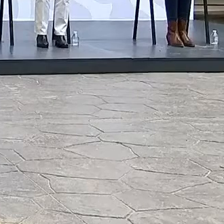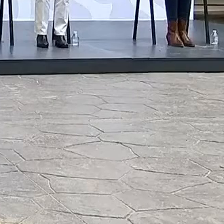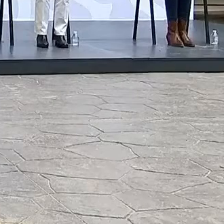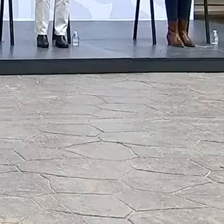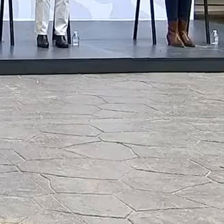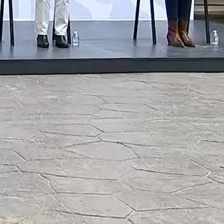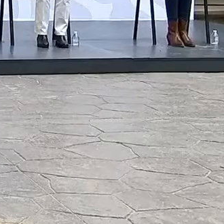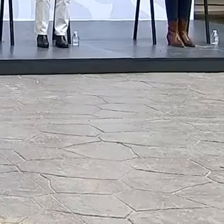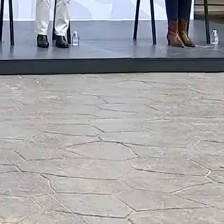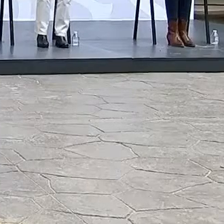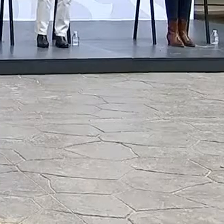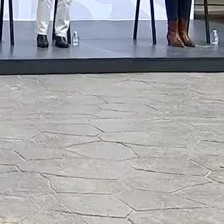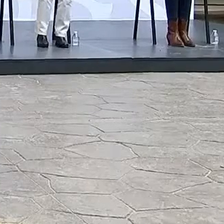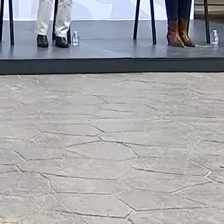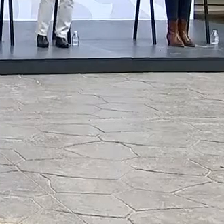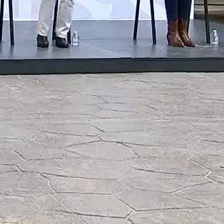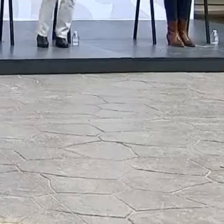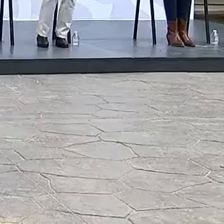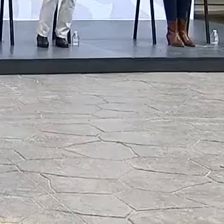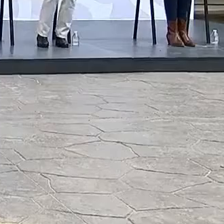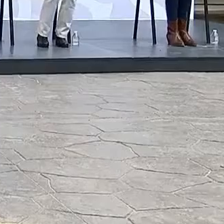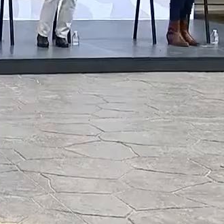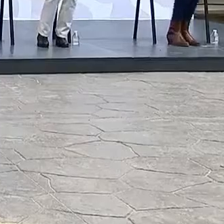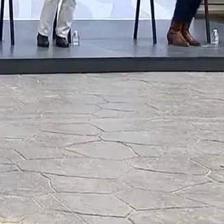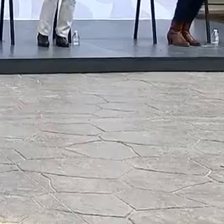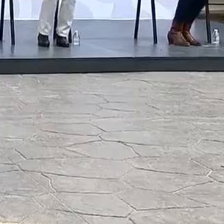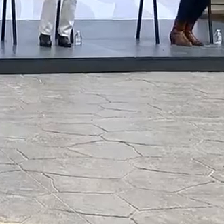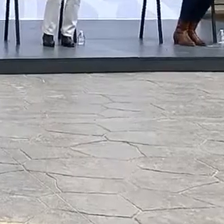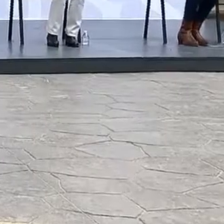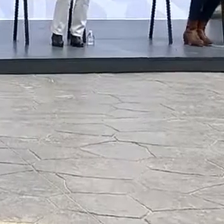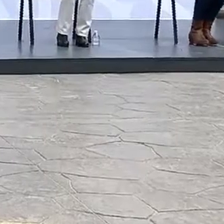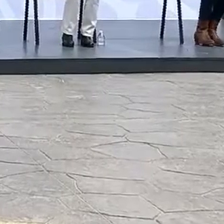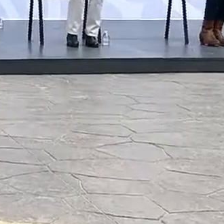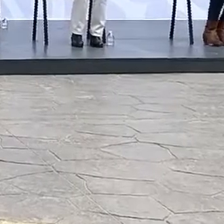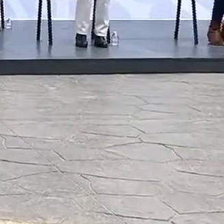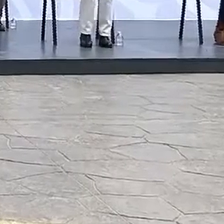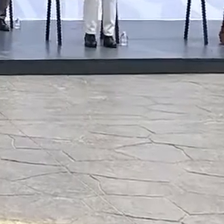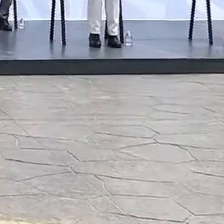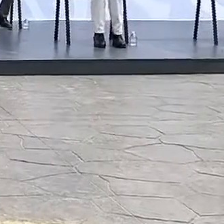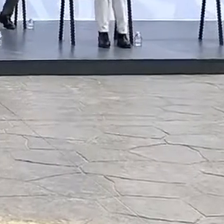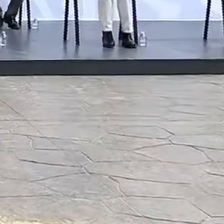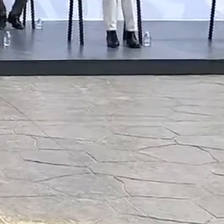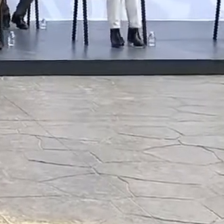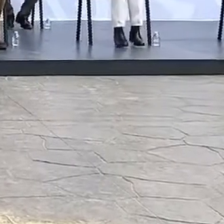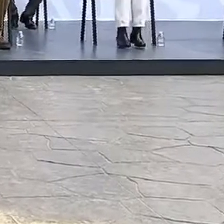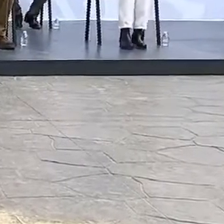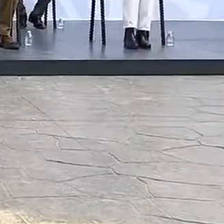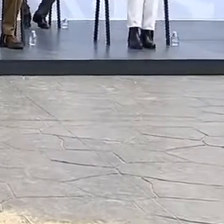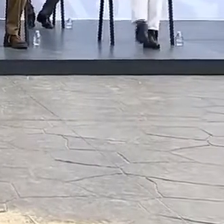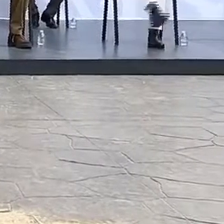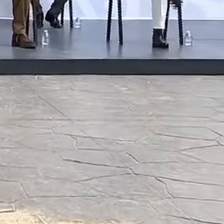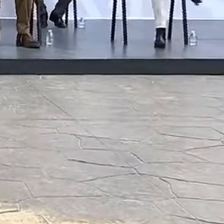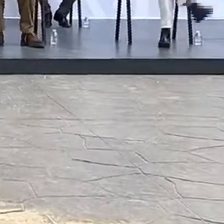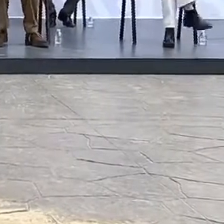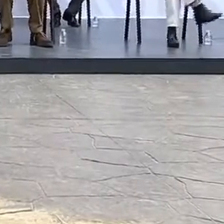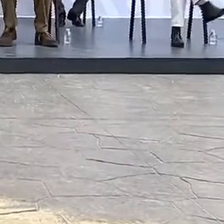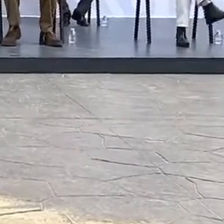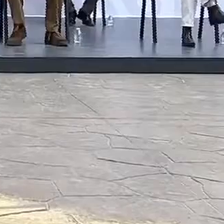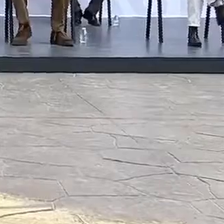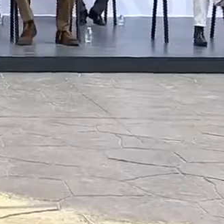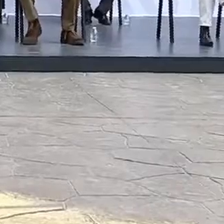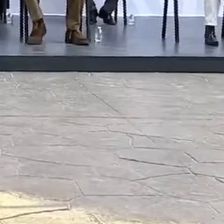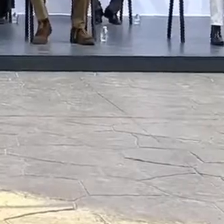Escuchemos el mensaje de bienvenida a cargo del gobernador constitucional del estado de Baja California, ingeniero Jaime Bonilla